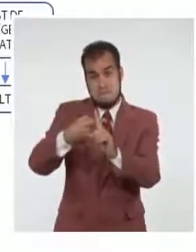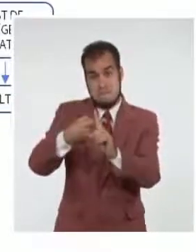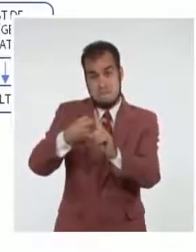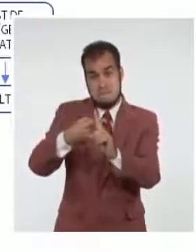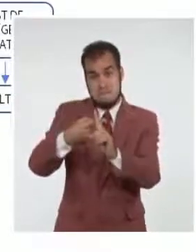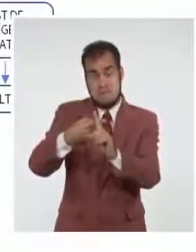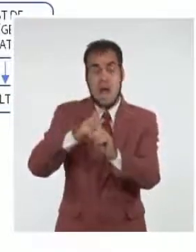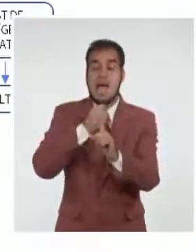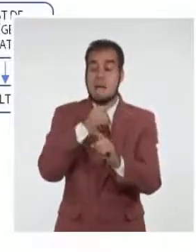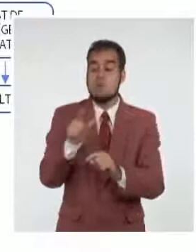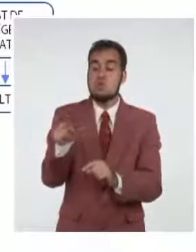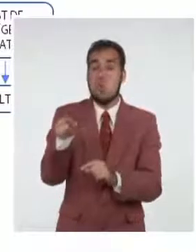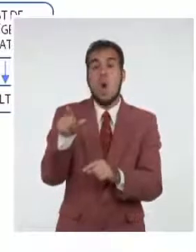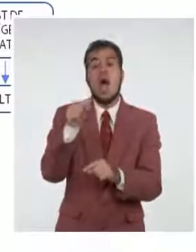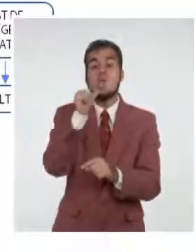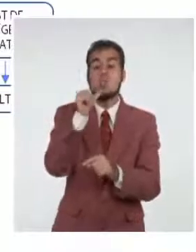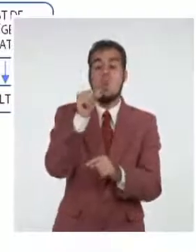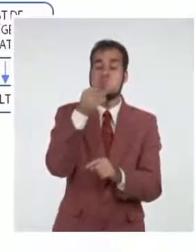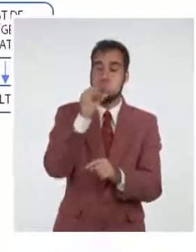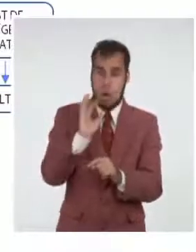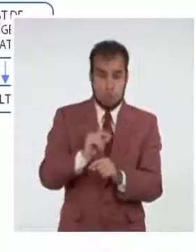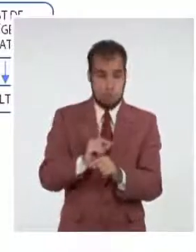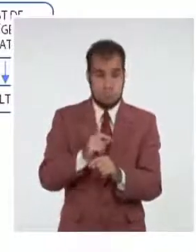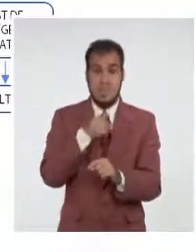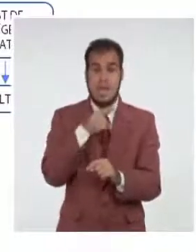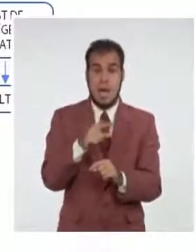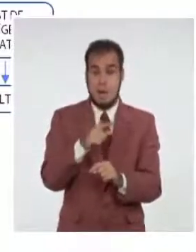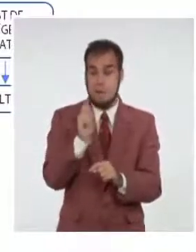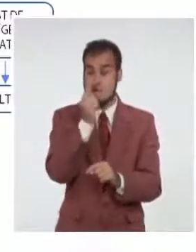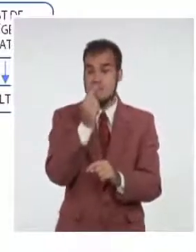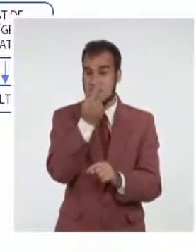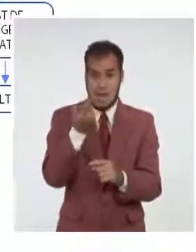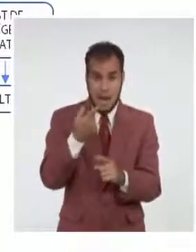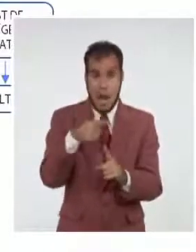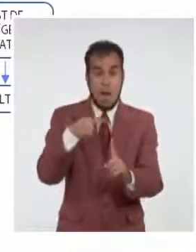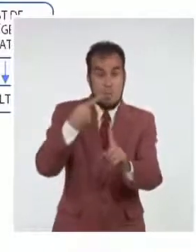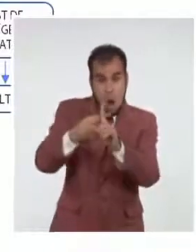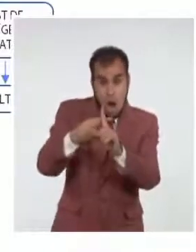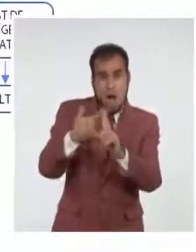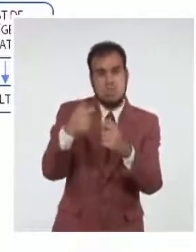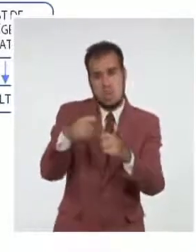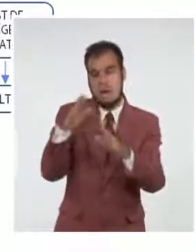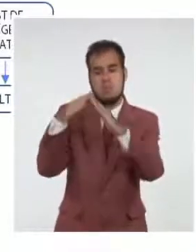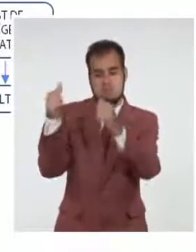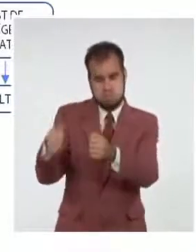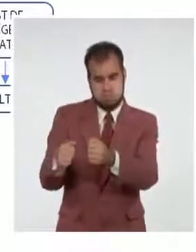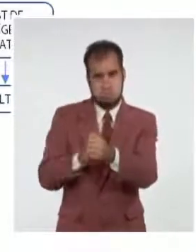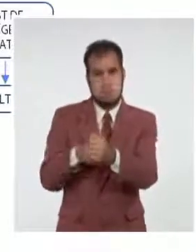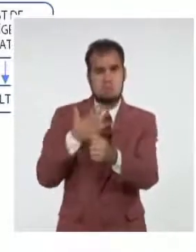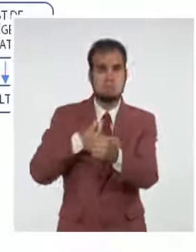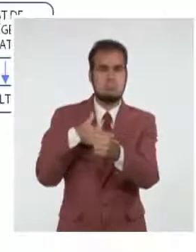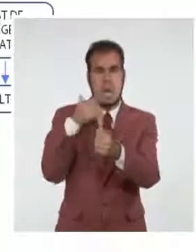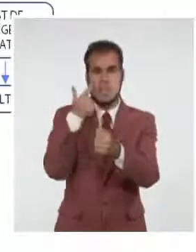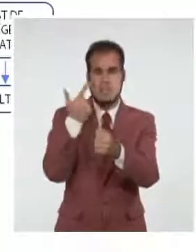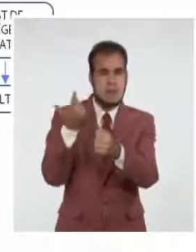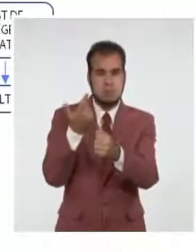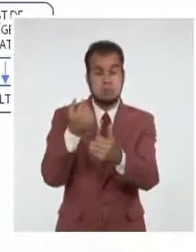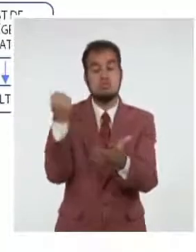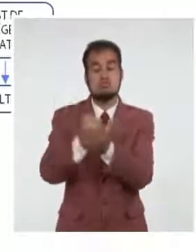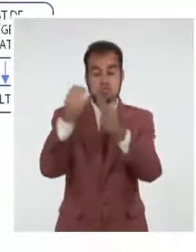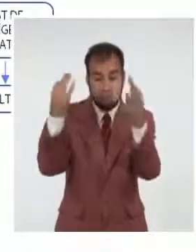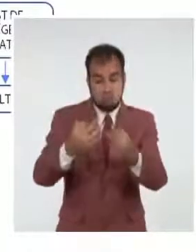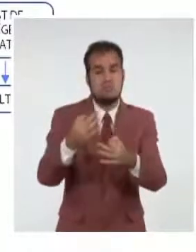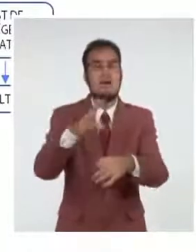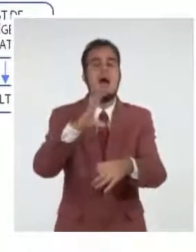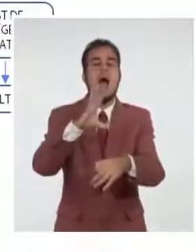o negativo, en el que está con test de antígeno positivo, va para un ingreso domiciliario esperando la confirmación por PCR. Pero